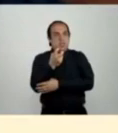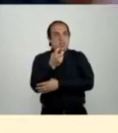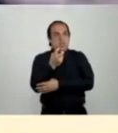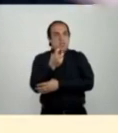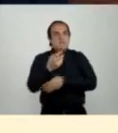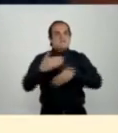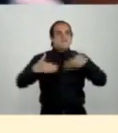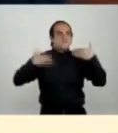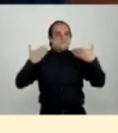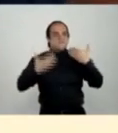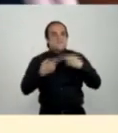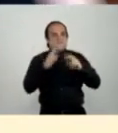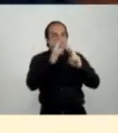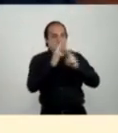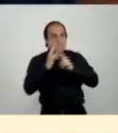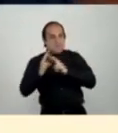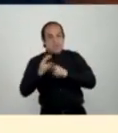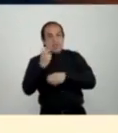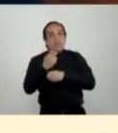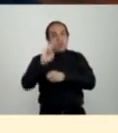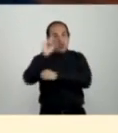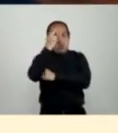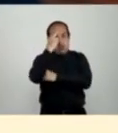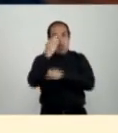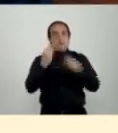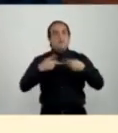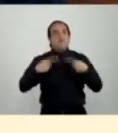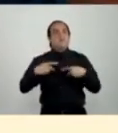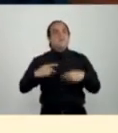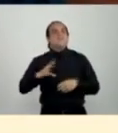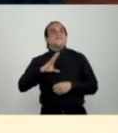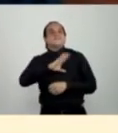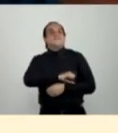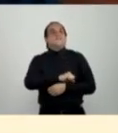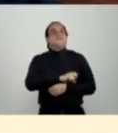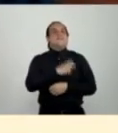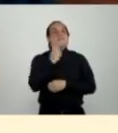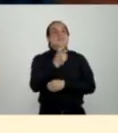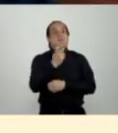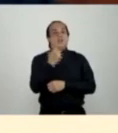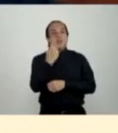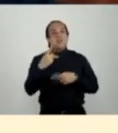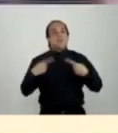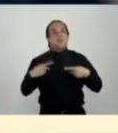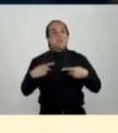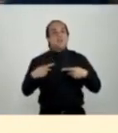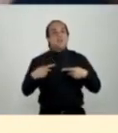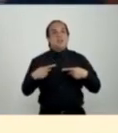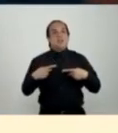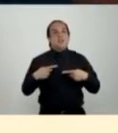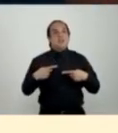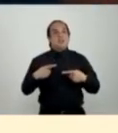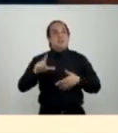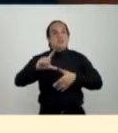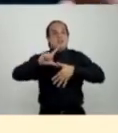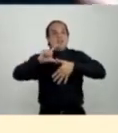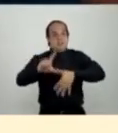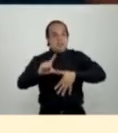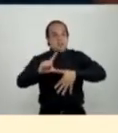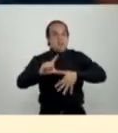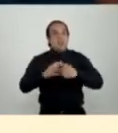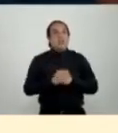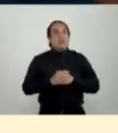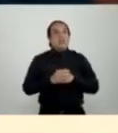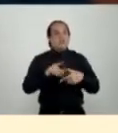ese aparato y esas flashes a mucha gente le encantaba. Entonces, este es uno de estos personajes latinoamericanos que quería ser, en